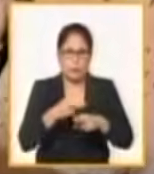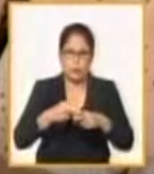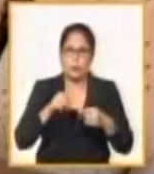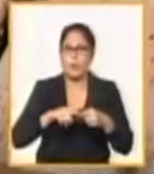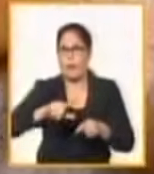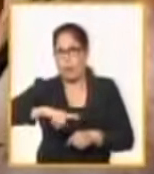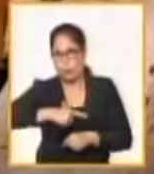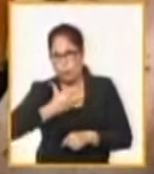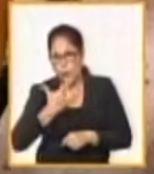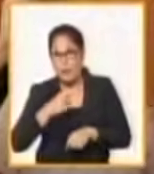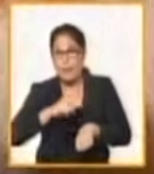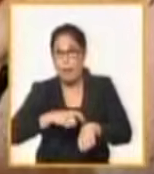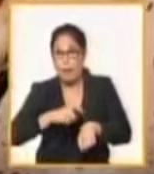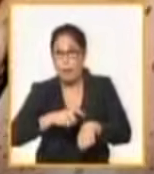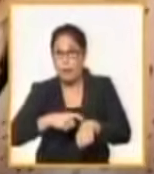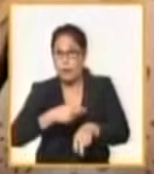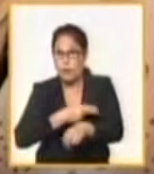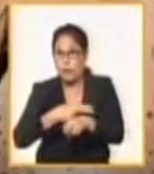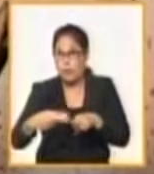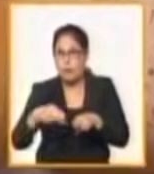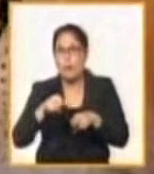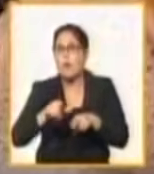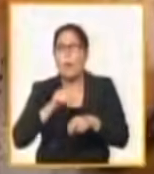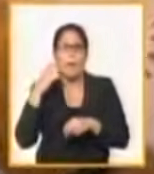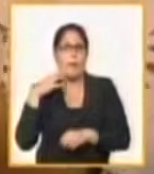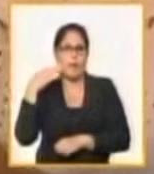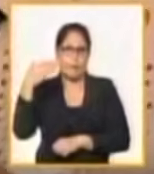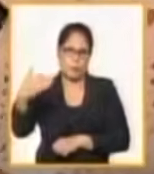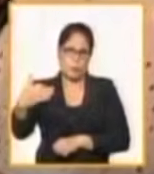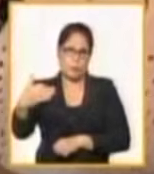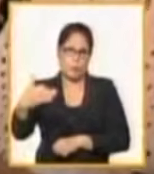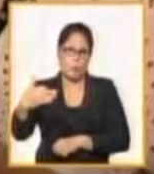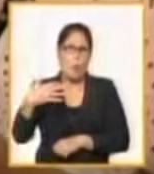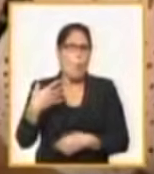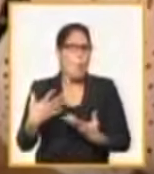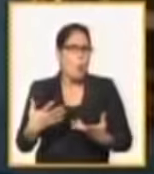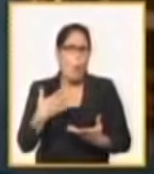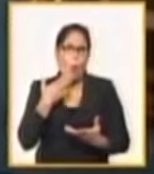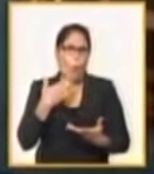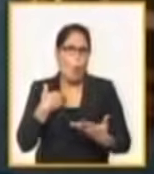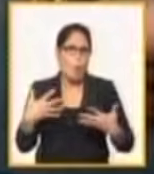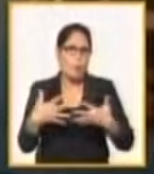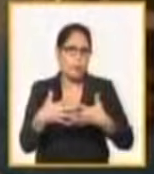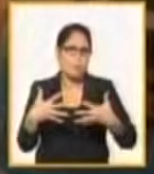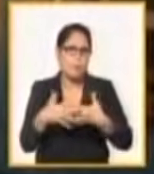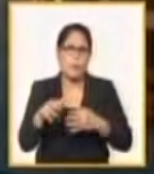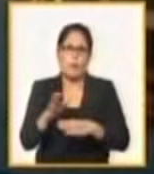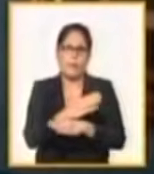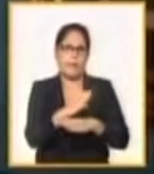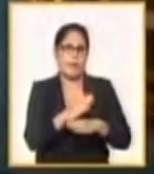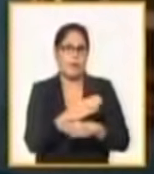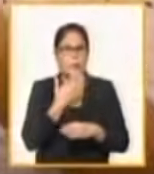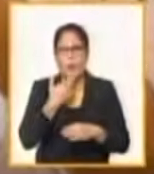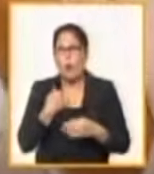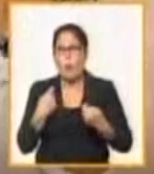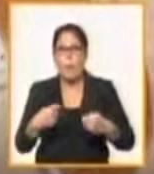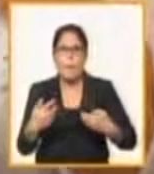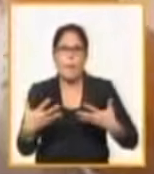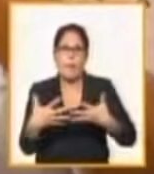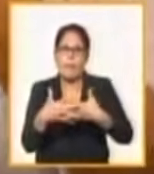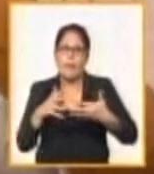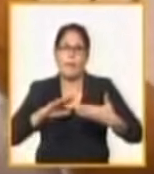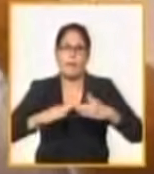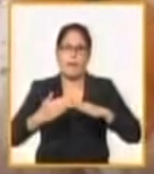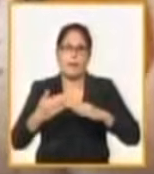para aquel momento y para su perspectiva. ¿Cuál debe ser esa relación? ¿Cómo debe ser? Y